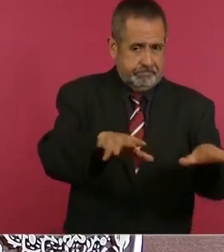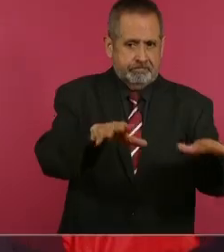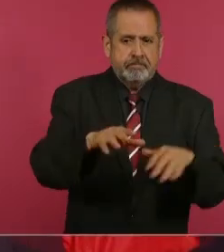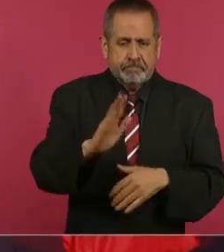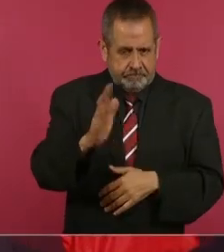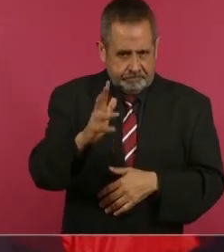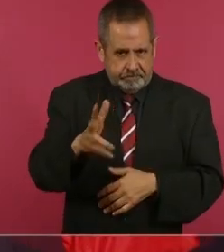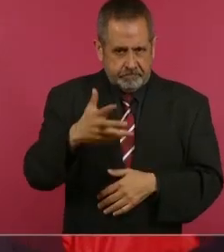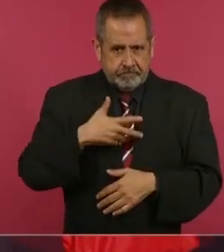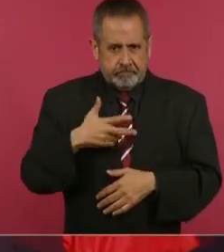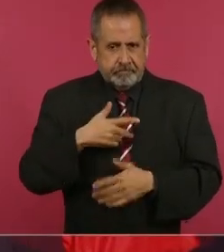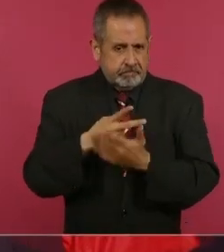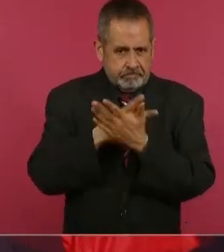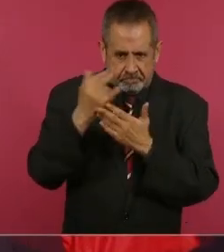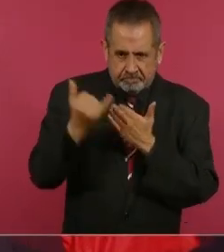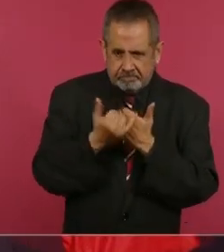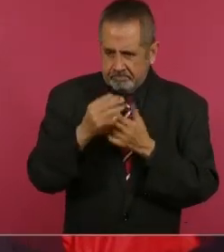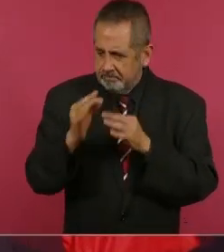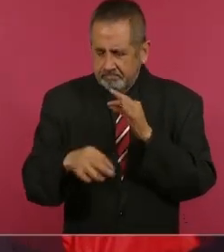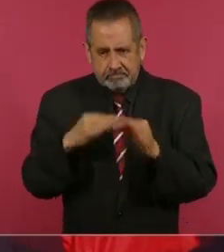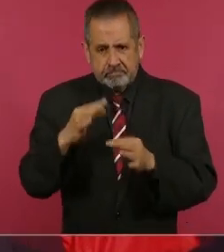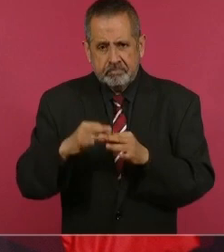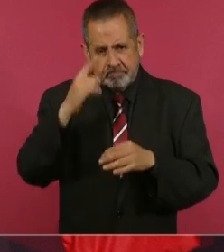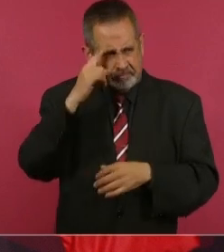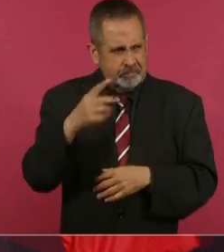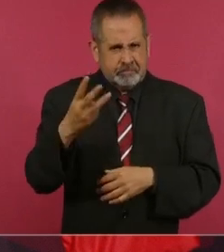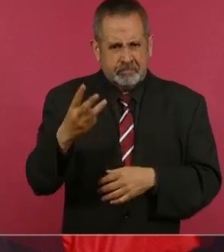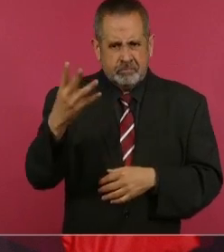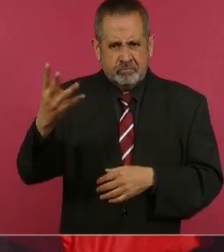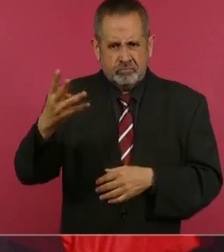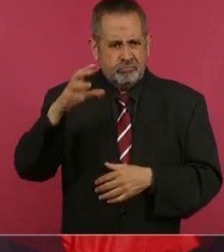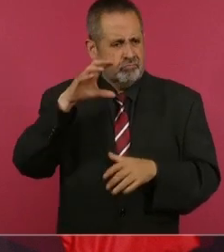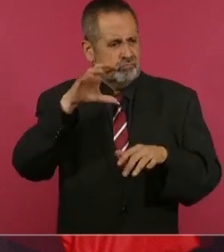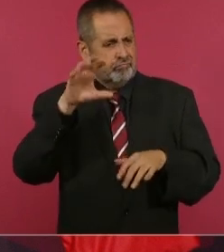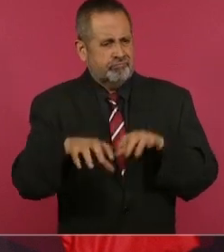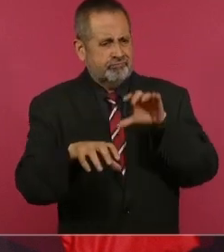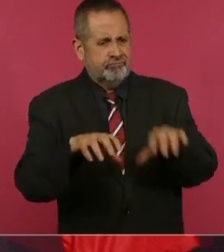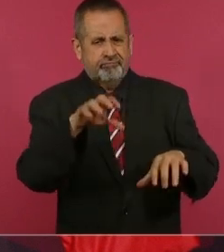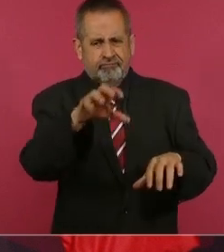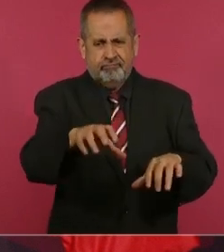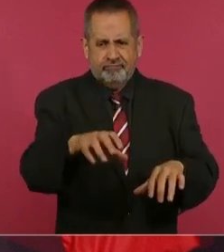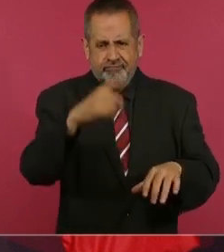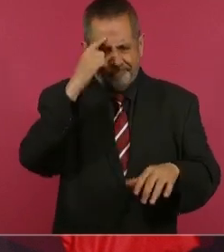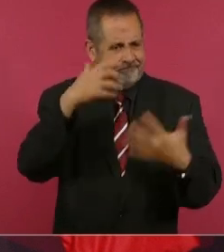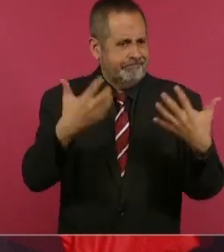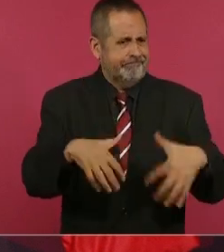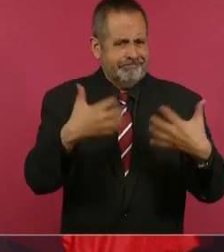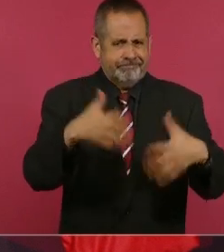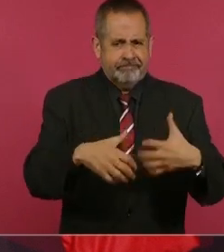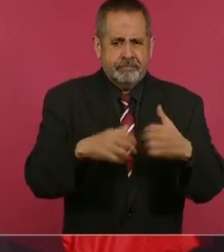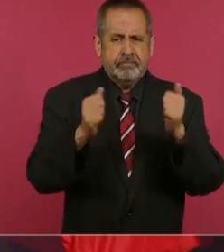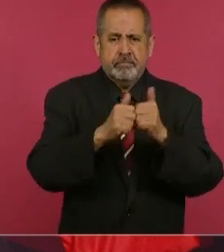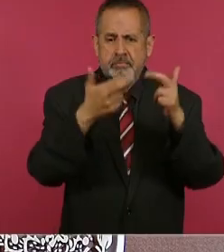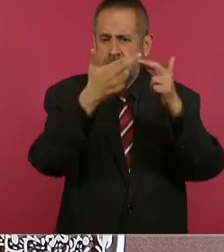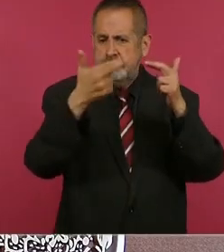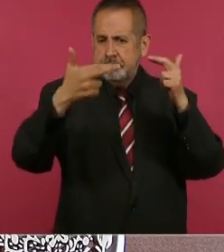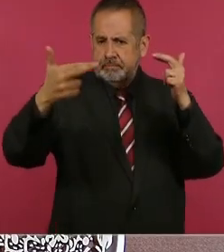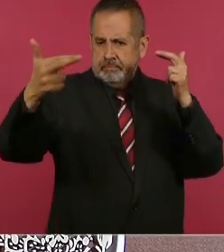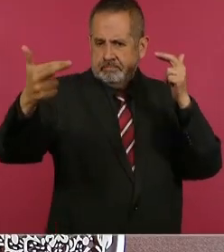y ya están los proyectos para 3-4 plantas más y para líneas de